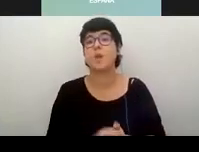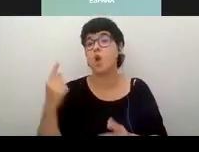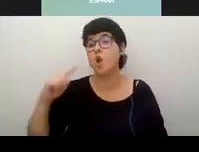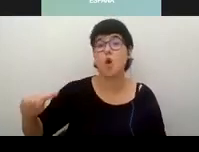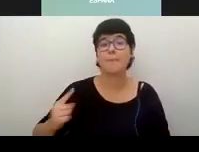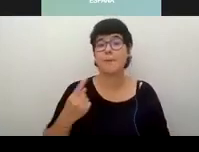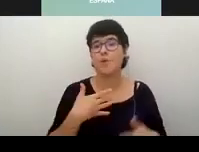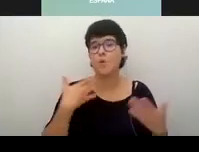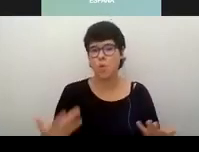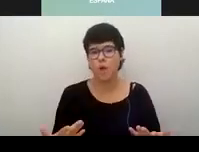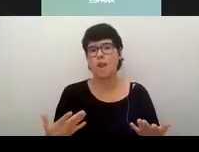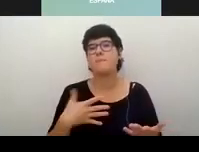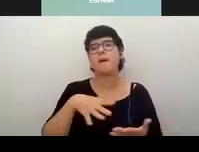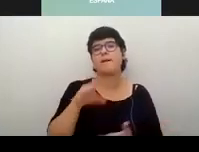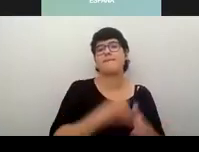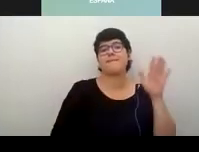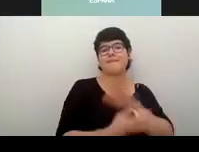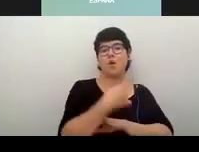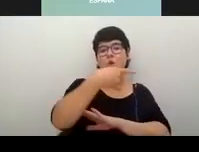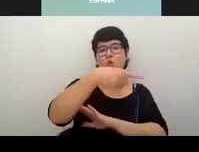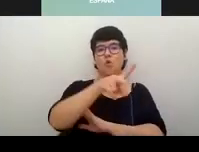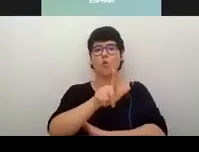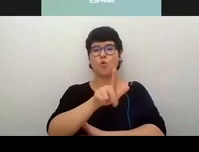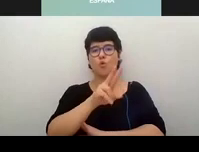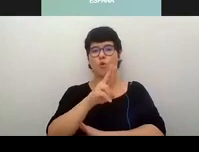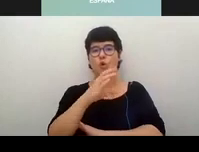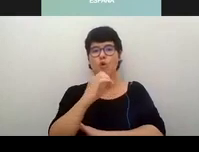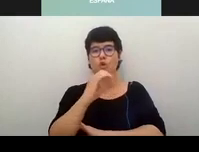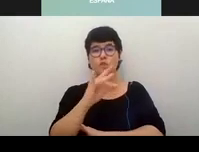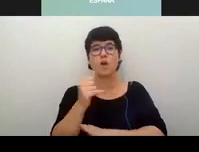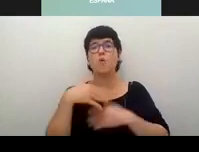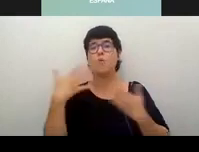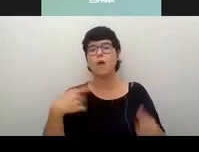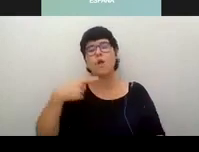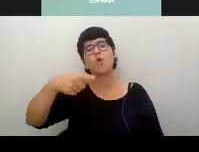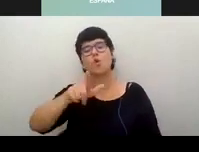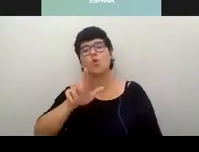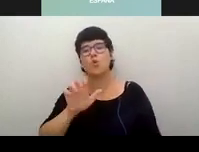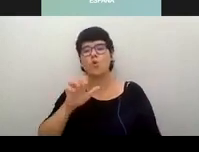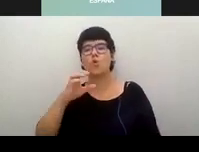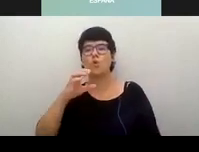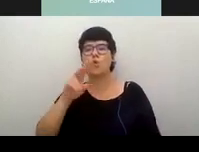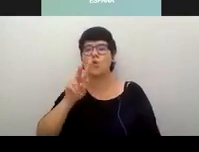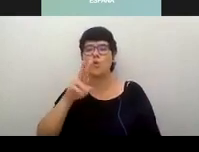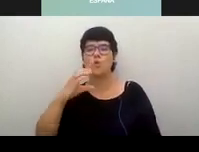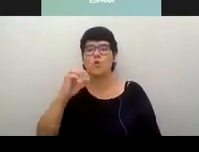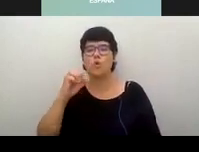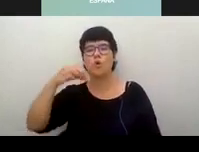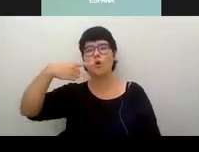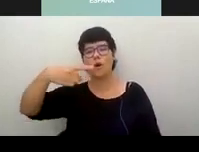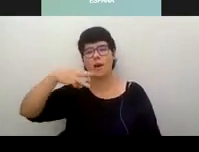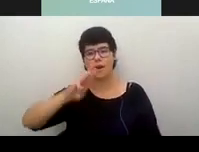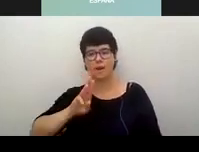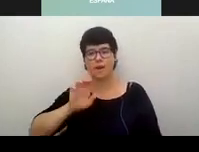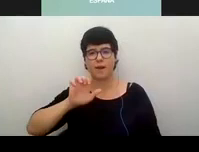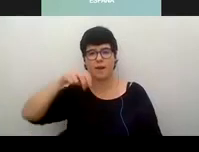el glucógeno, que tenemos tanto a nivel muscular como a nivel hepático. Los hidratos de carbono deberían proceder de fuentes con